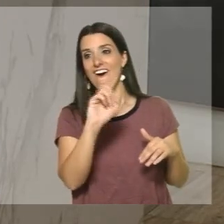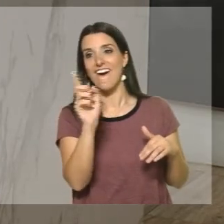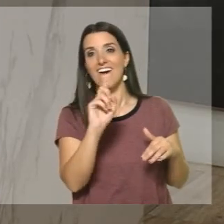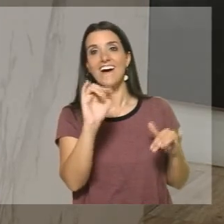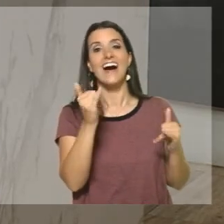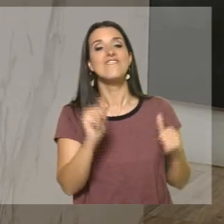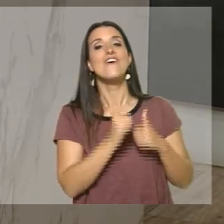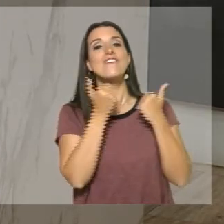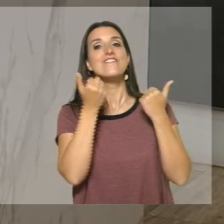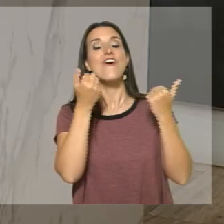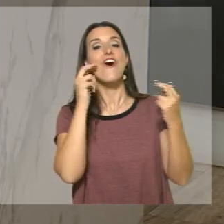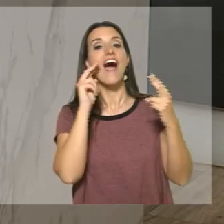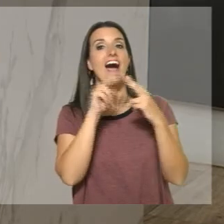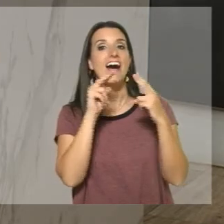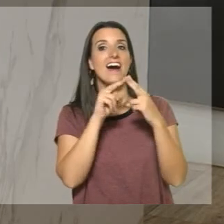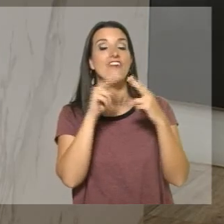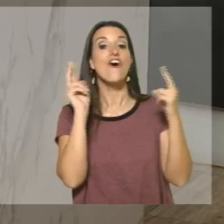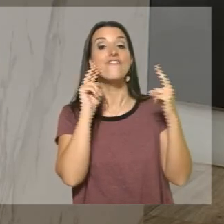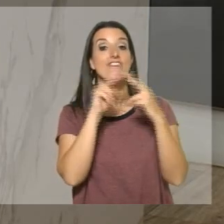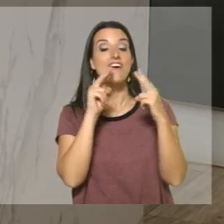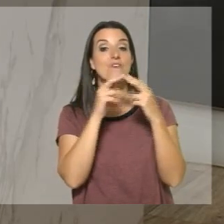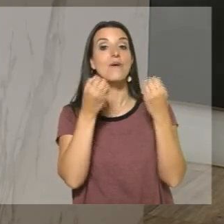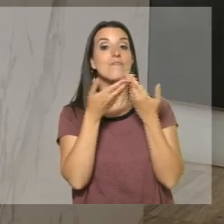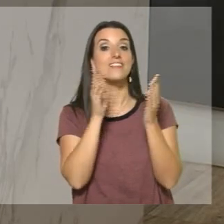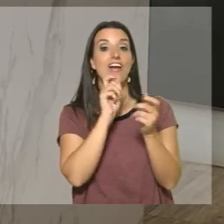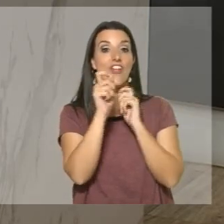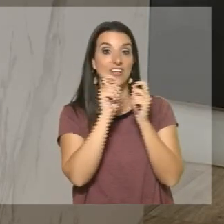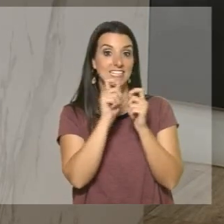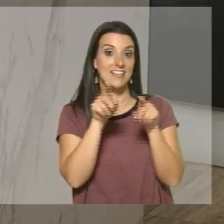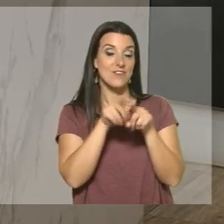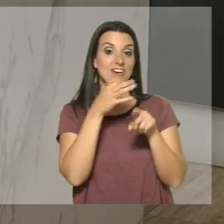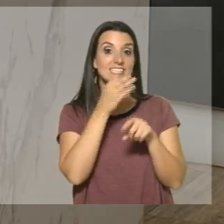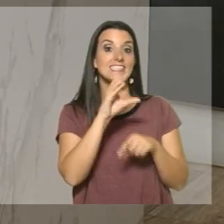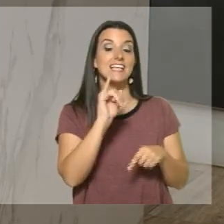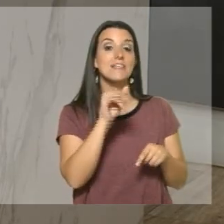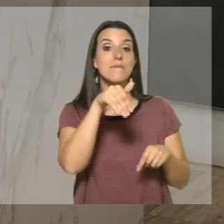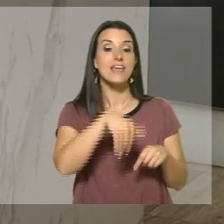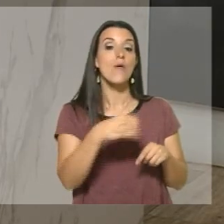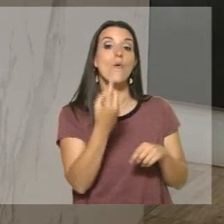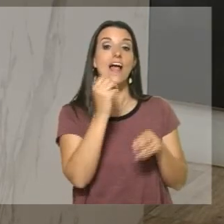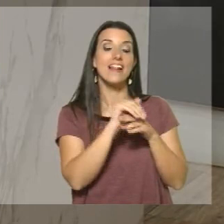Ya aprovechá. Lo dejamos con las noticias, como bien nos decían Cecilia y Miguel, y a la